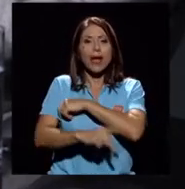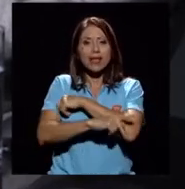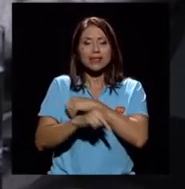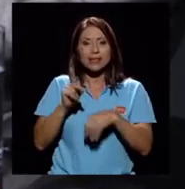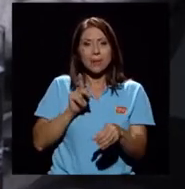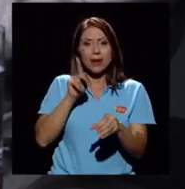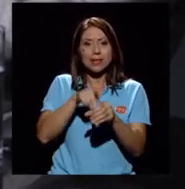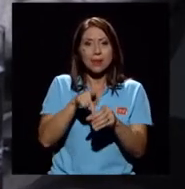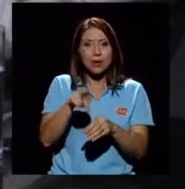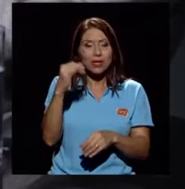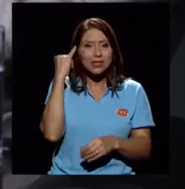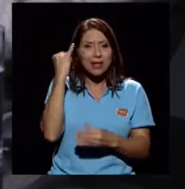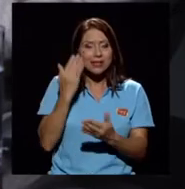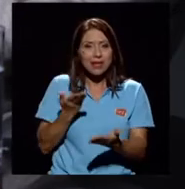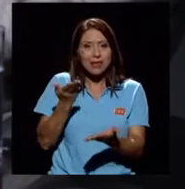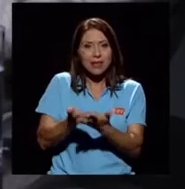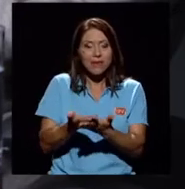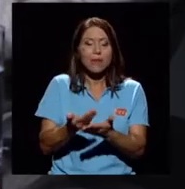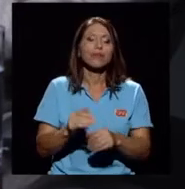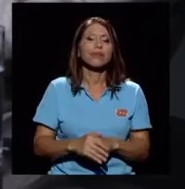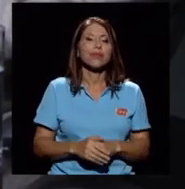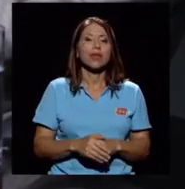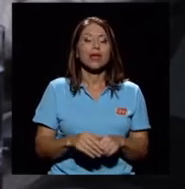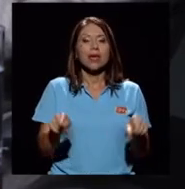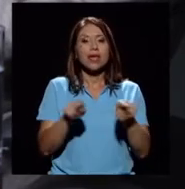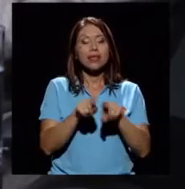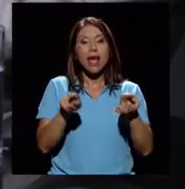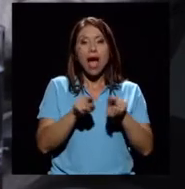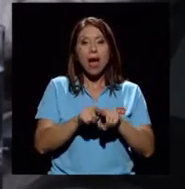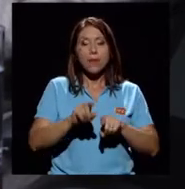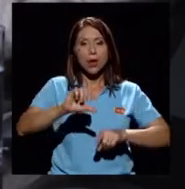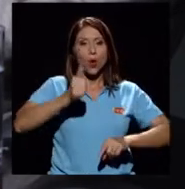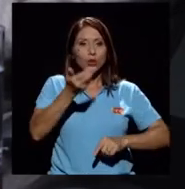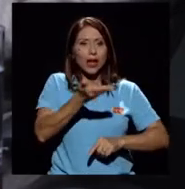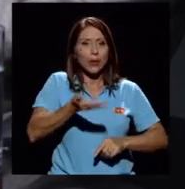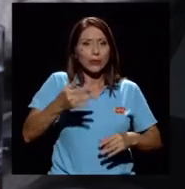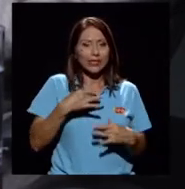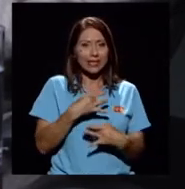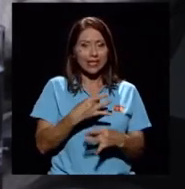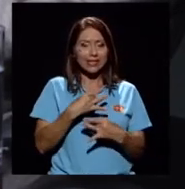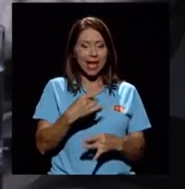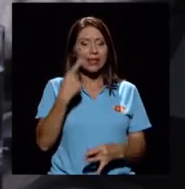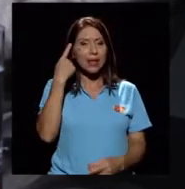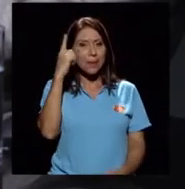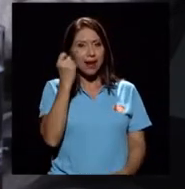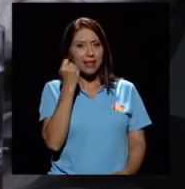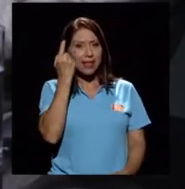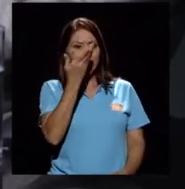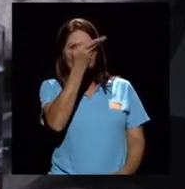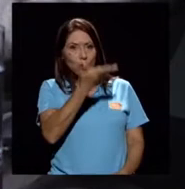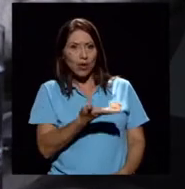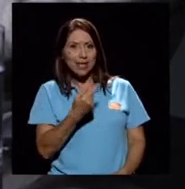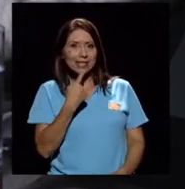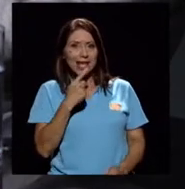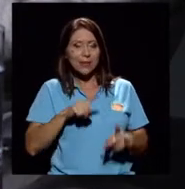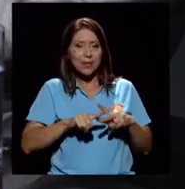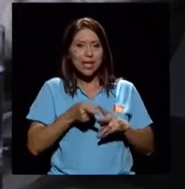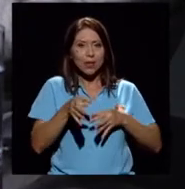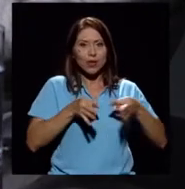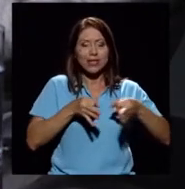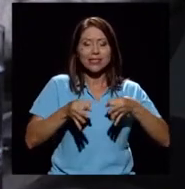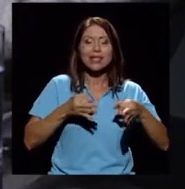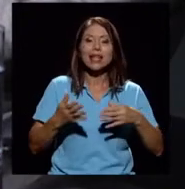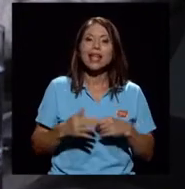en esta iniciativa y tal vez la otra cosa que es interesante para dimensionar lo que josé rafael empieza a decir es